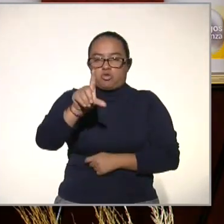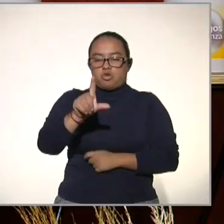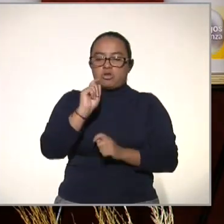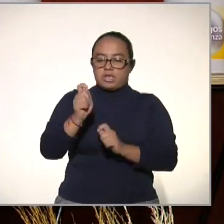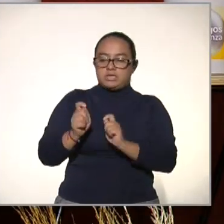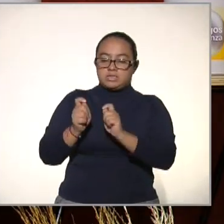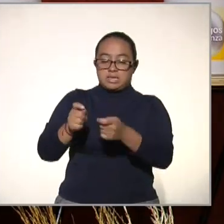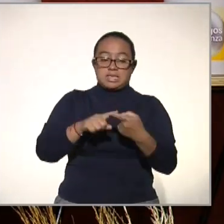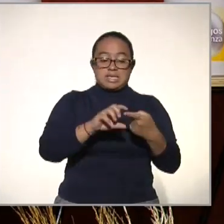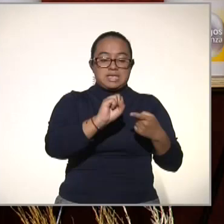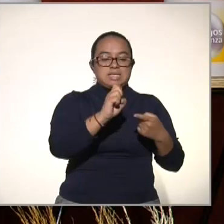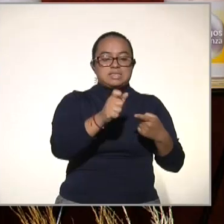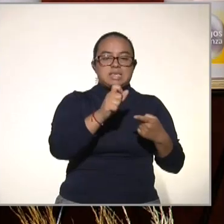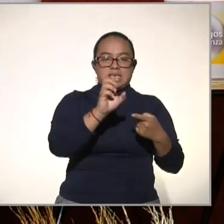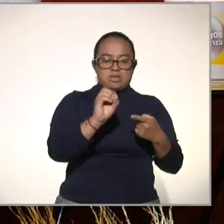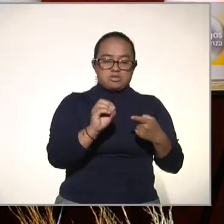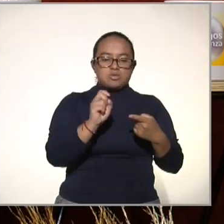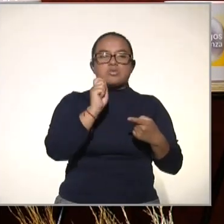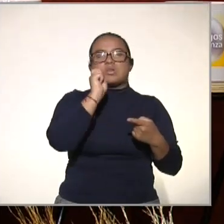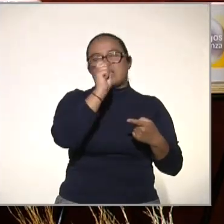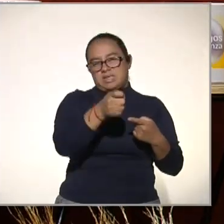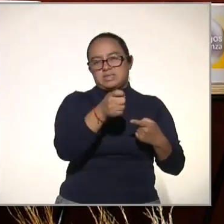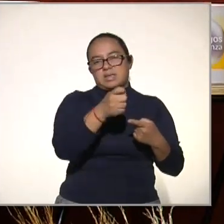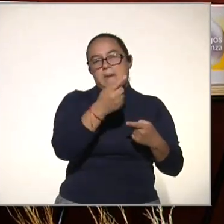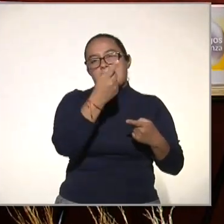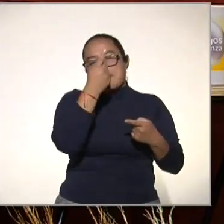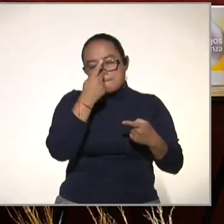Entonces, sexo, toda la parte